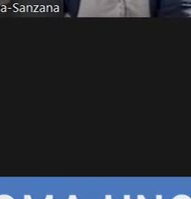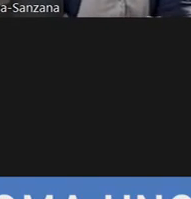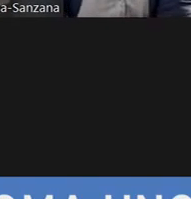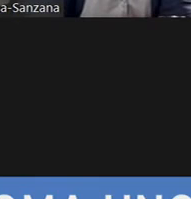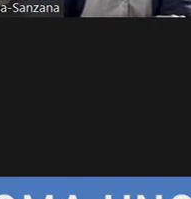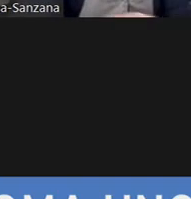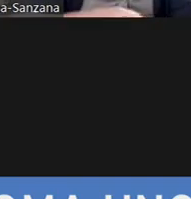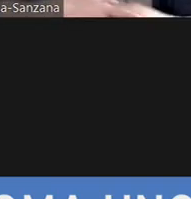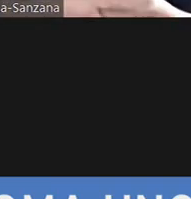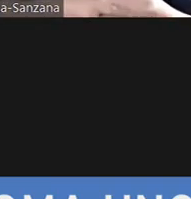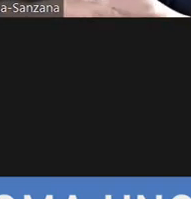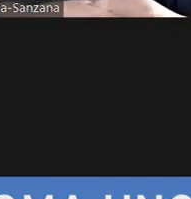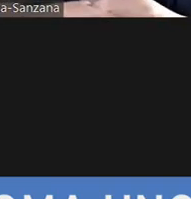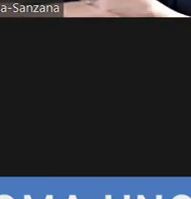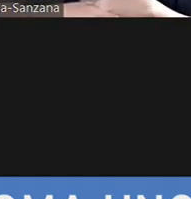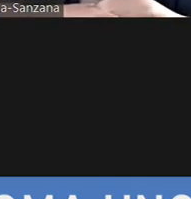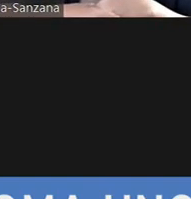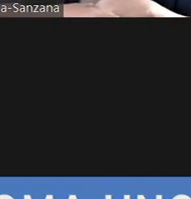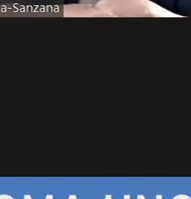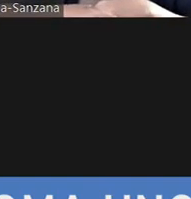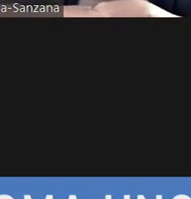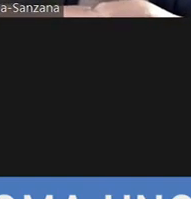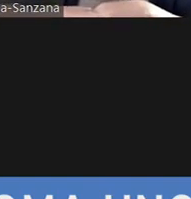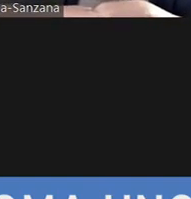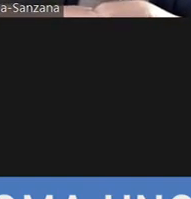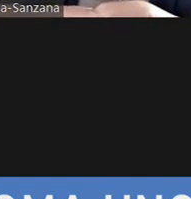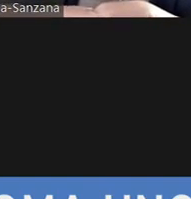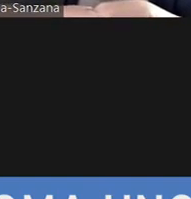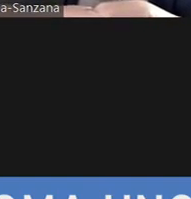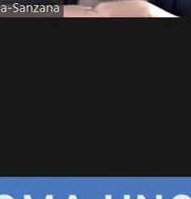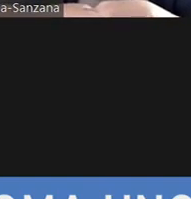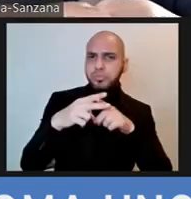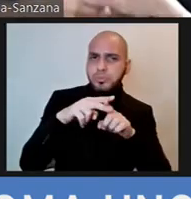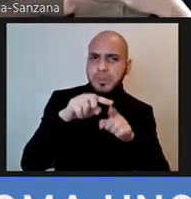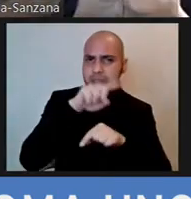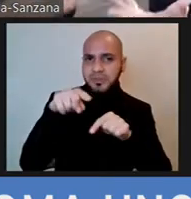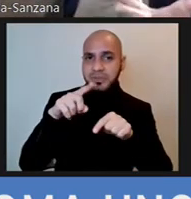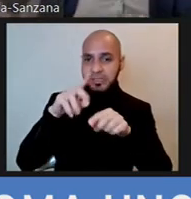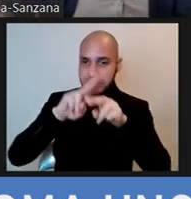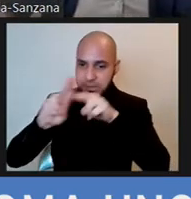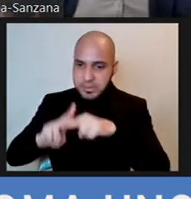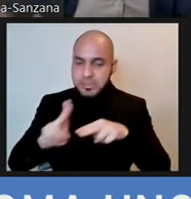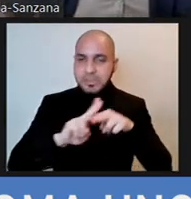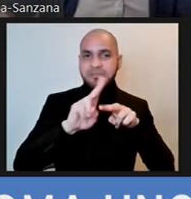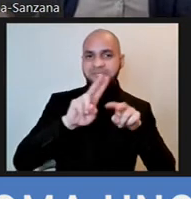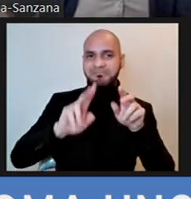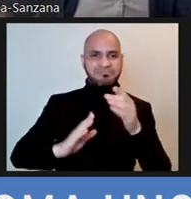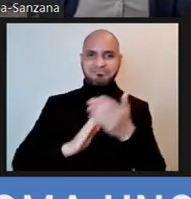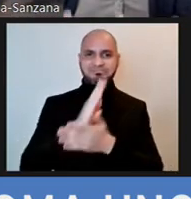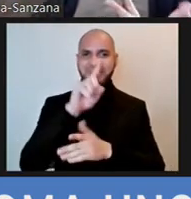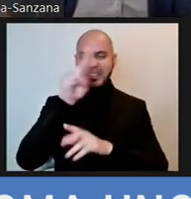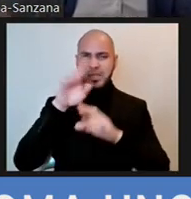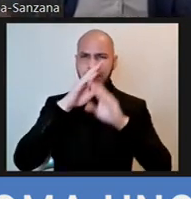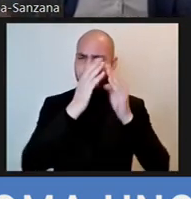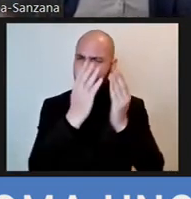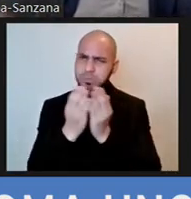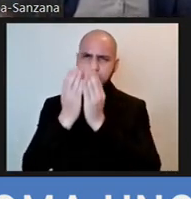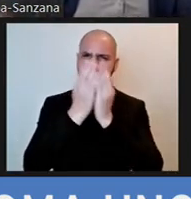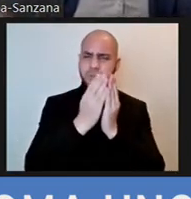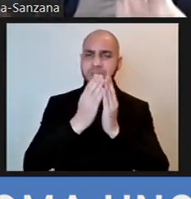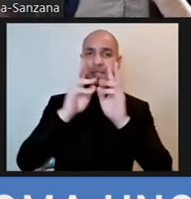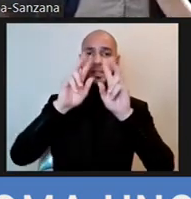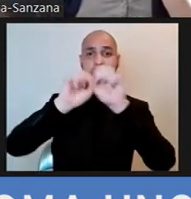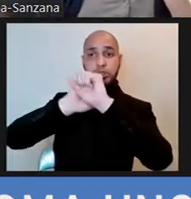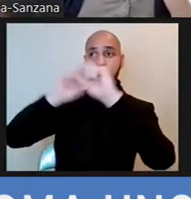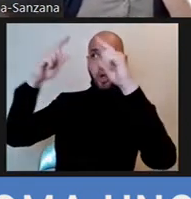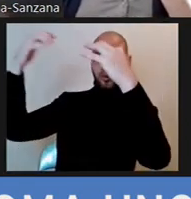Eh, Acá tenemos muestras de algunos de los instrumentos que ellos tenían instalados, con los que principalmente estaban estudiando radiación